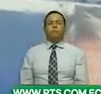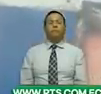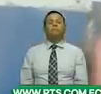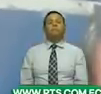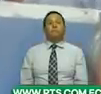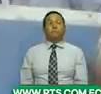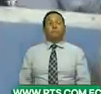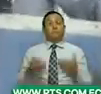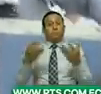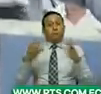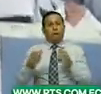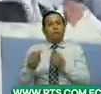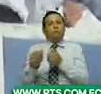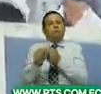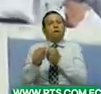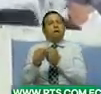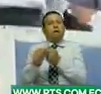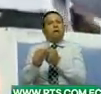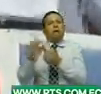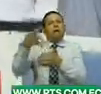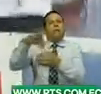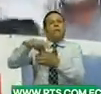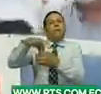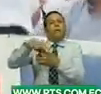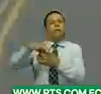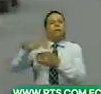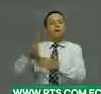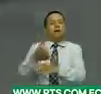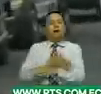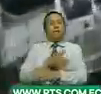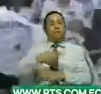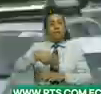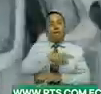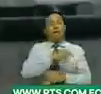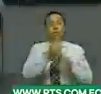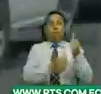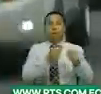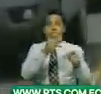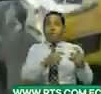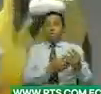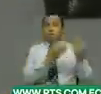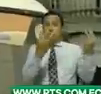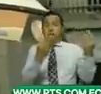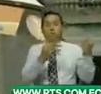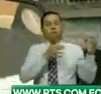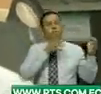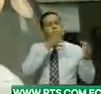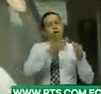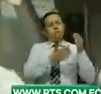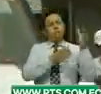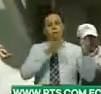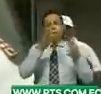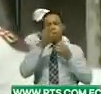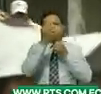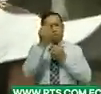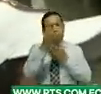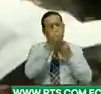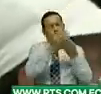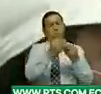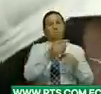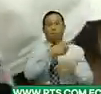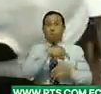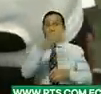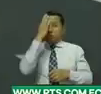Les quedan pocos días para convencer a los votantes de elegirlos y no a sus contrincantes. Saben que sus propuestas deben